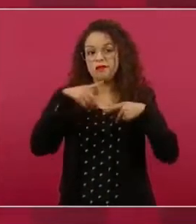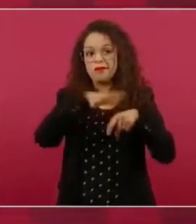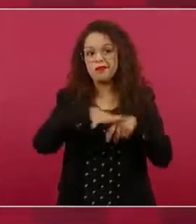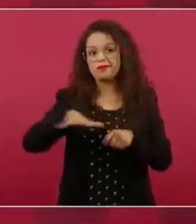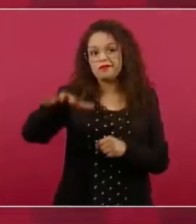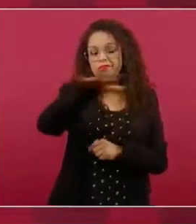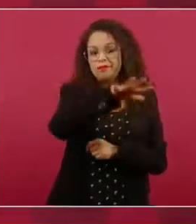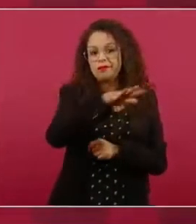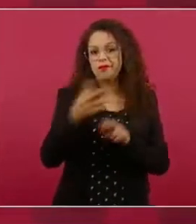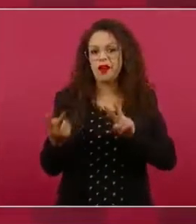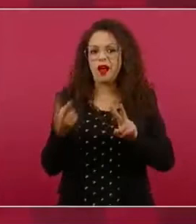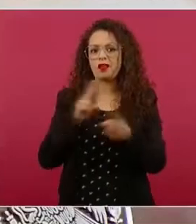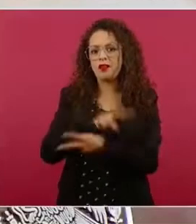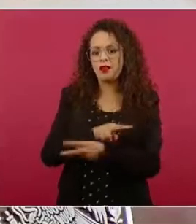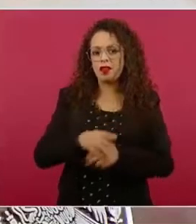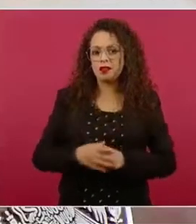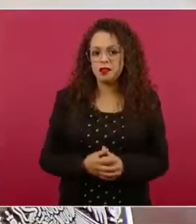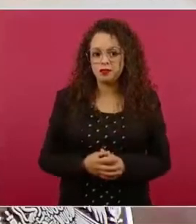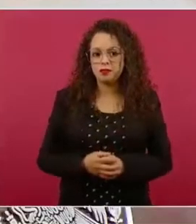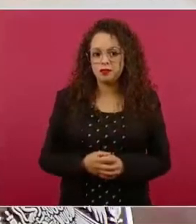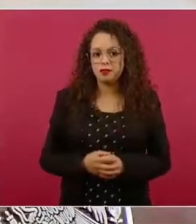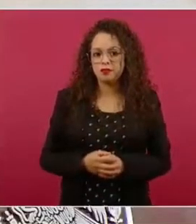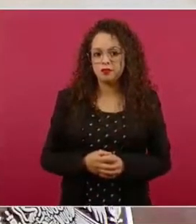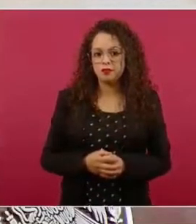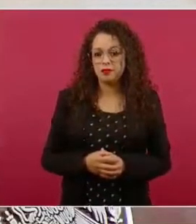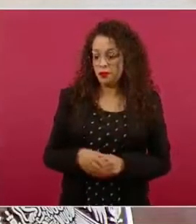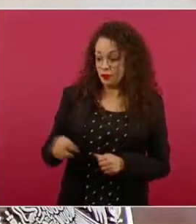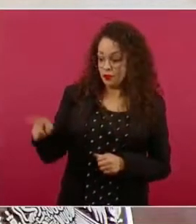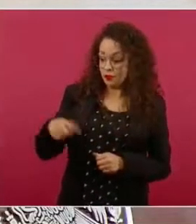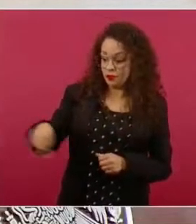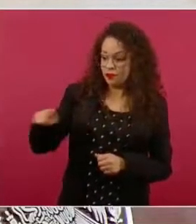Eran los que recibían los contratos,